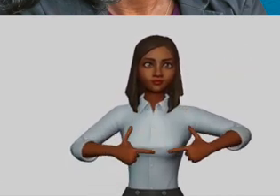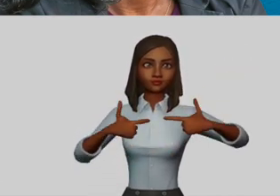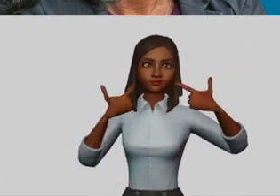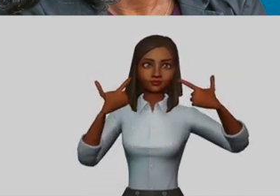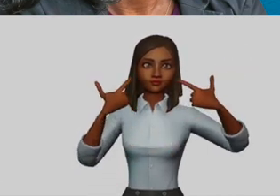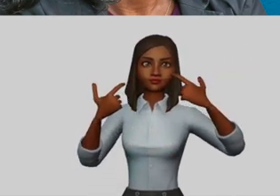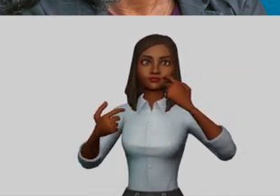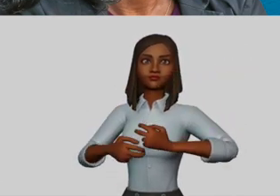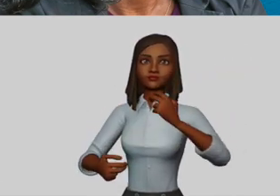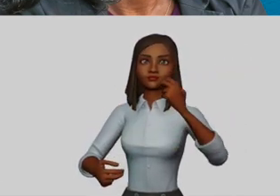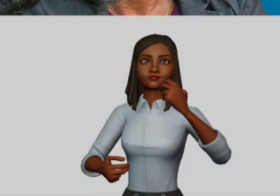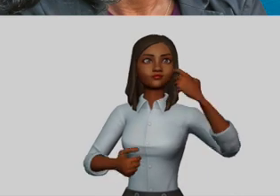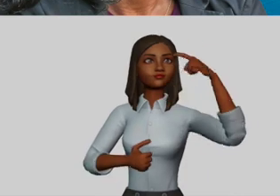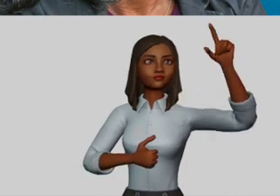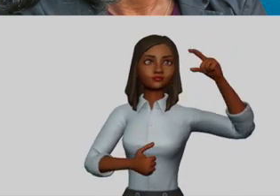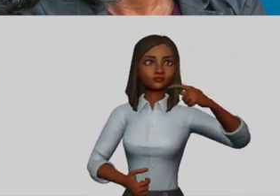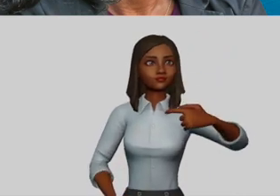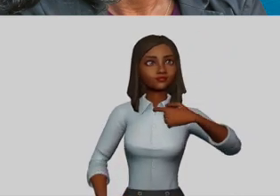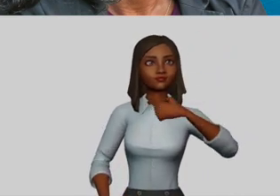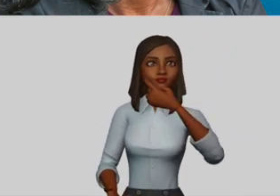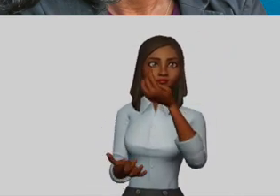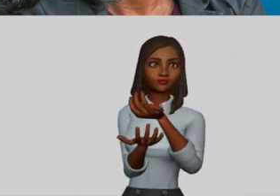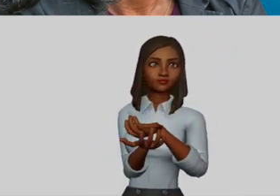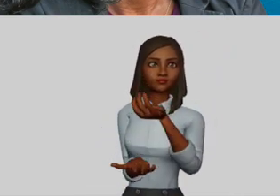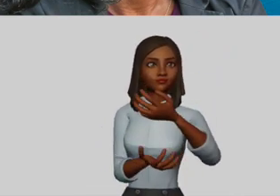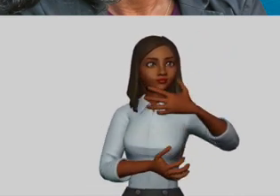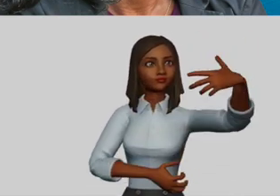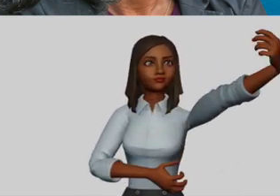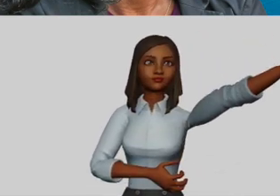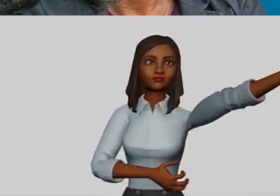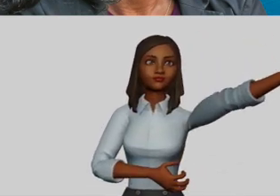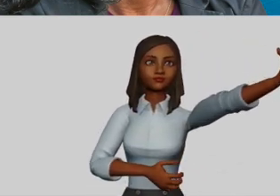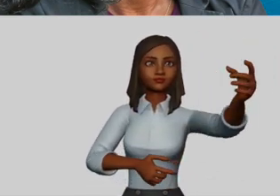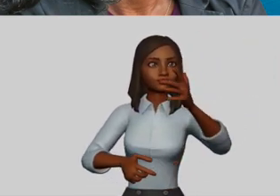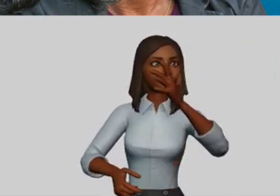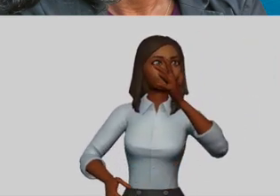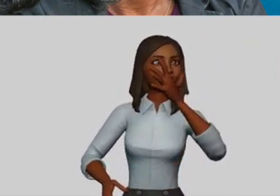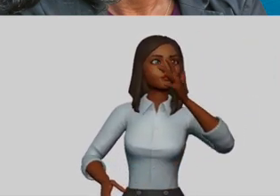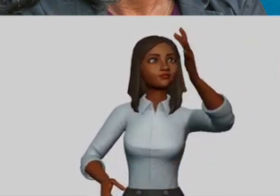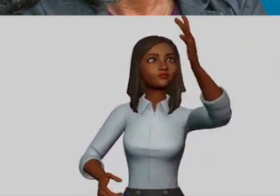negocios y escuchamos algo de la comunidad y es como haciendo un balance. Sí.